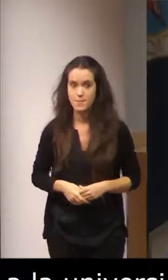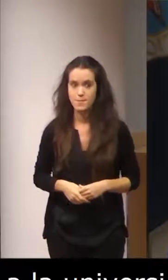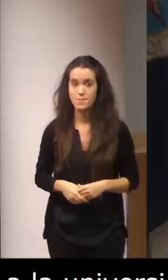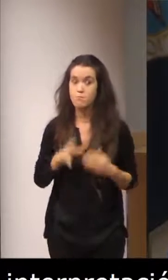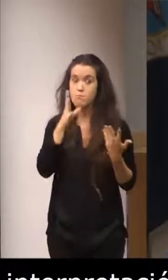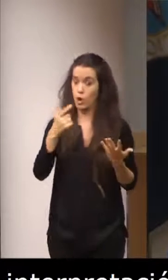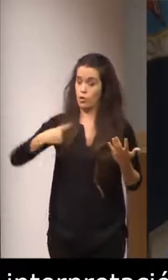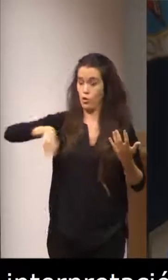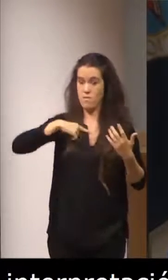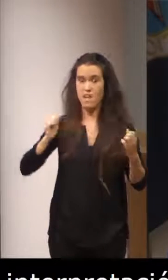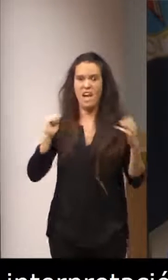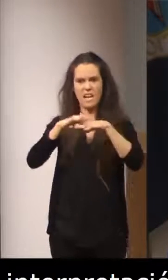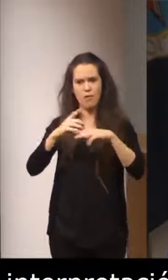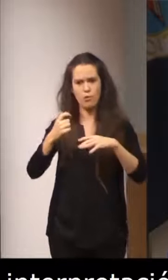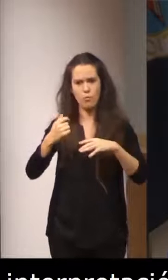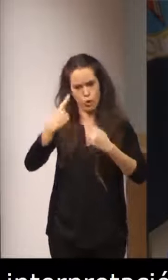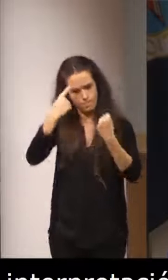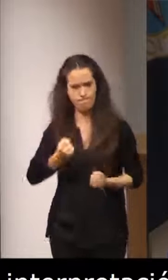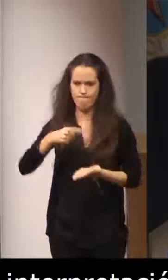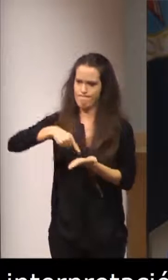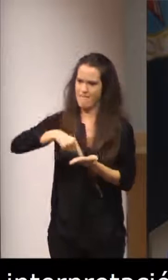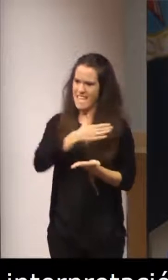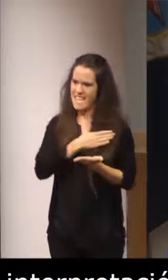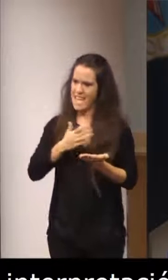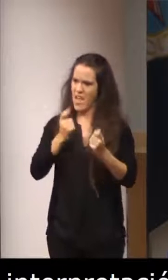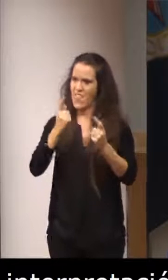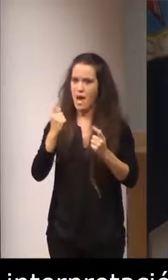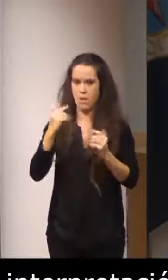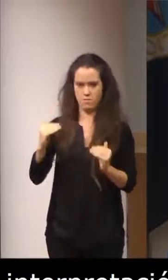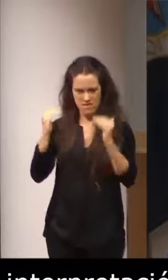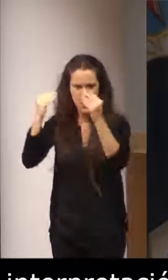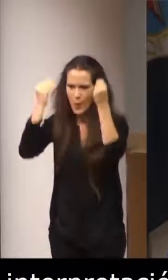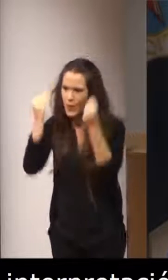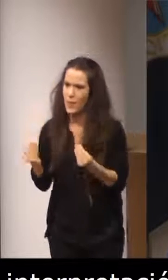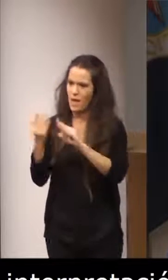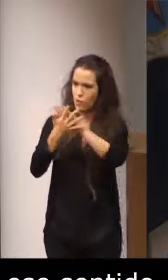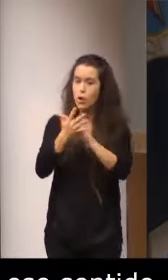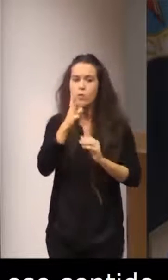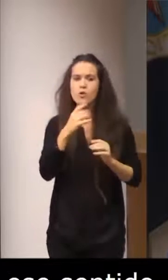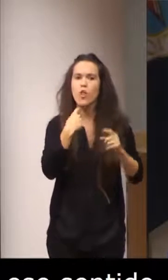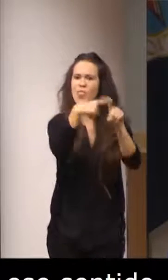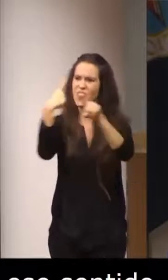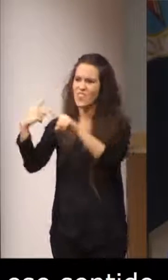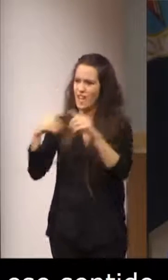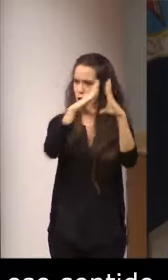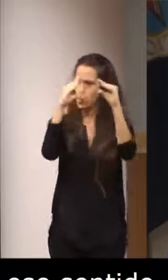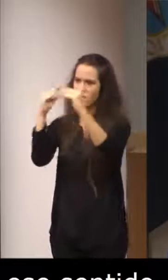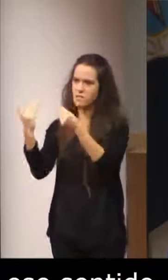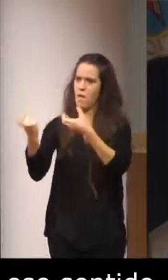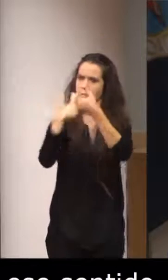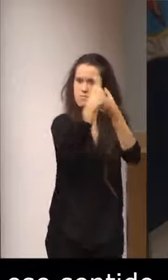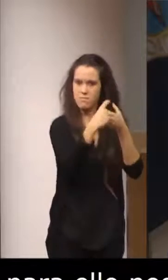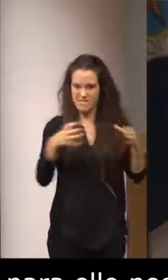empeñados en prestigiar esta lengua y, para ello, nos hemos unido, nos hemos reunido en un conjunto de universidades con el último objetivo